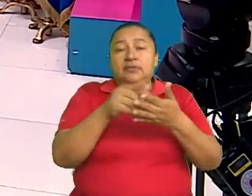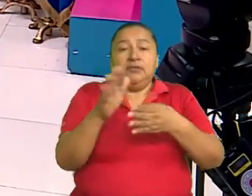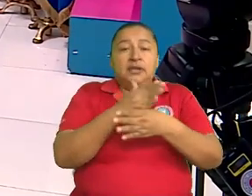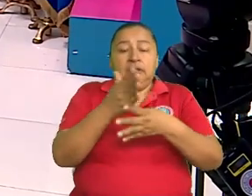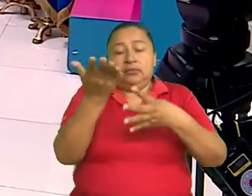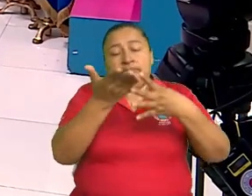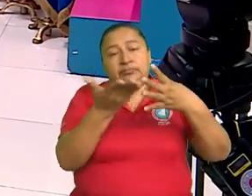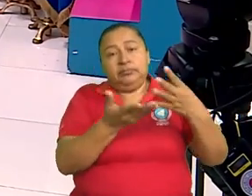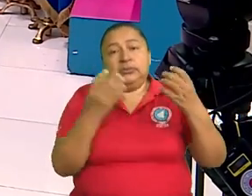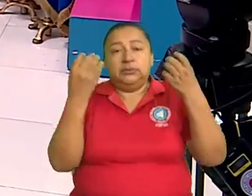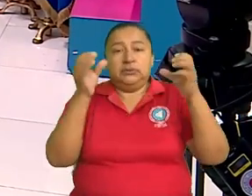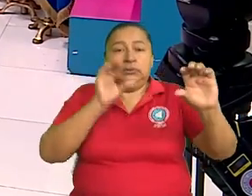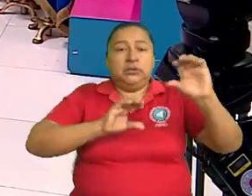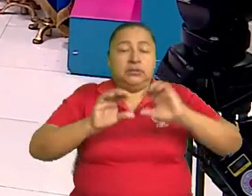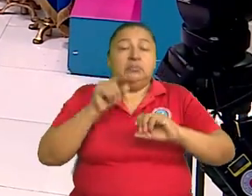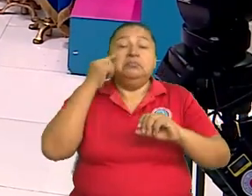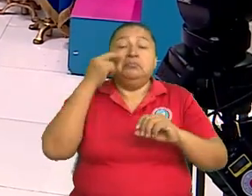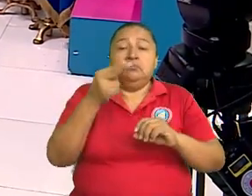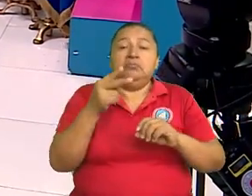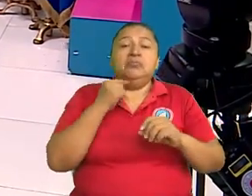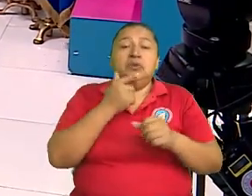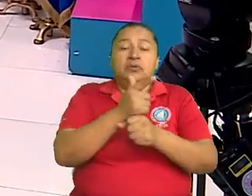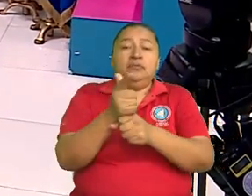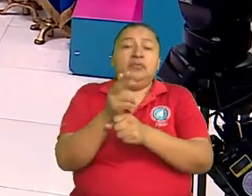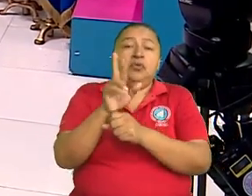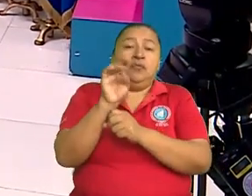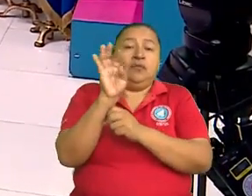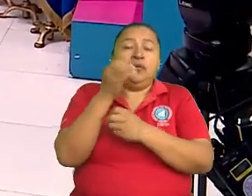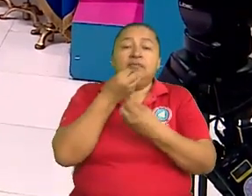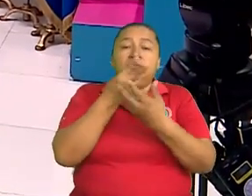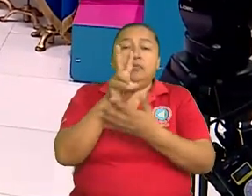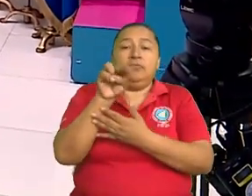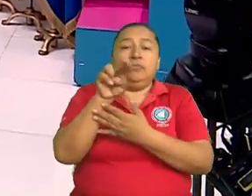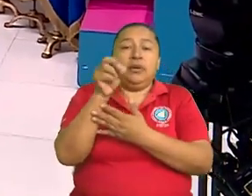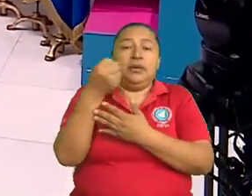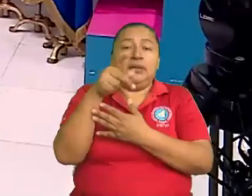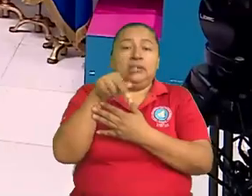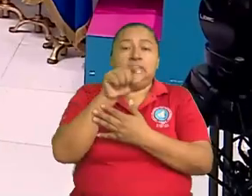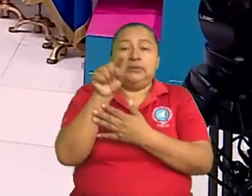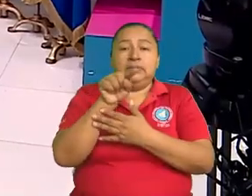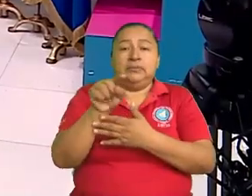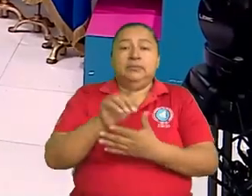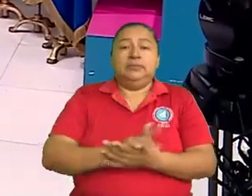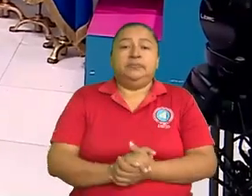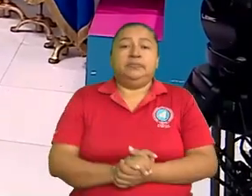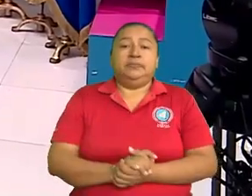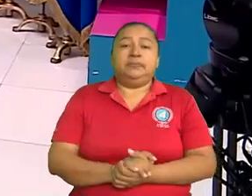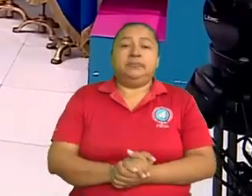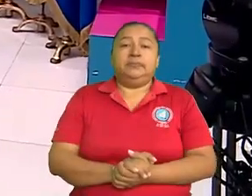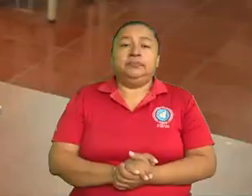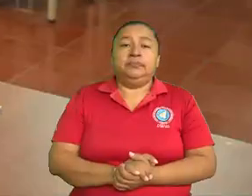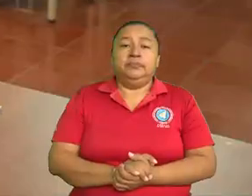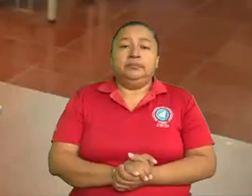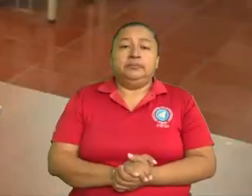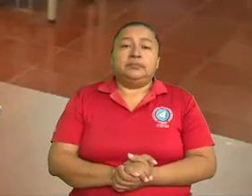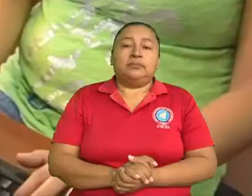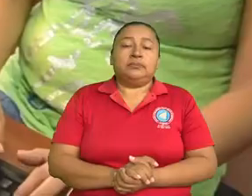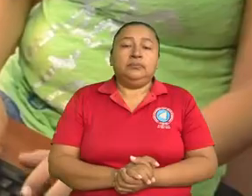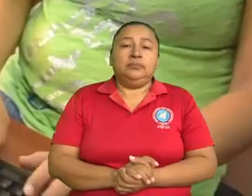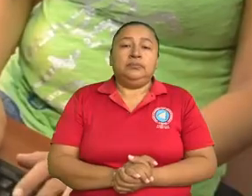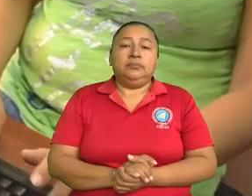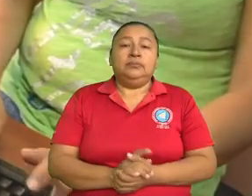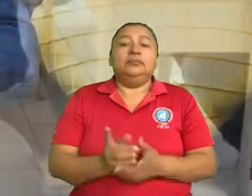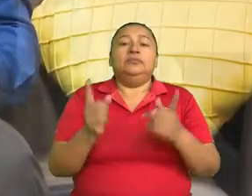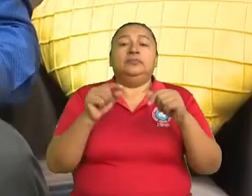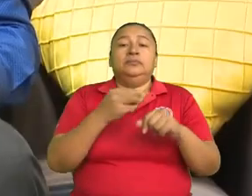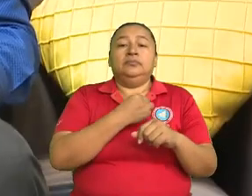diferentes asignaturas. Con imágenes de Rubén Castro, informó para el canal parlamentario Vanessa Paz. El Ministerio